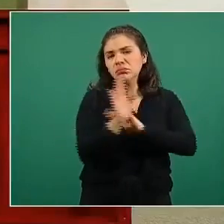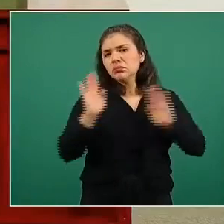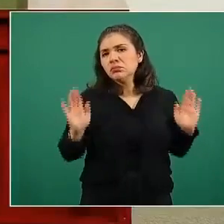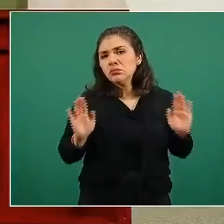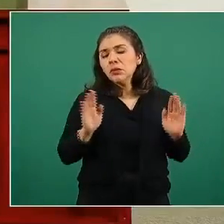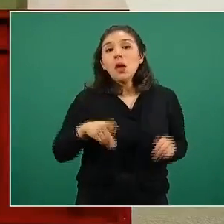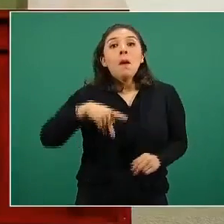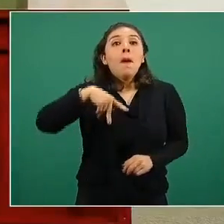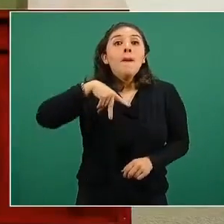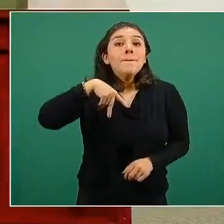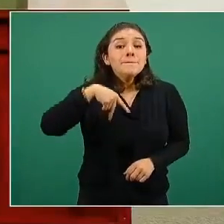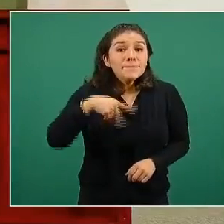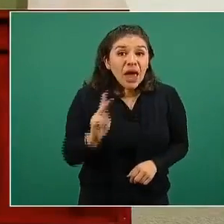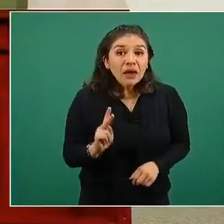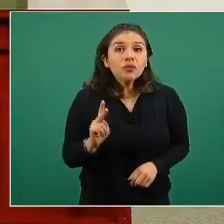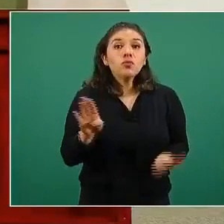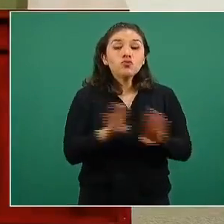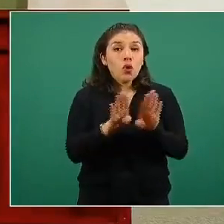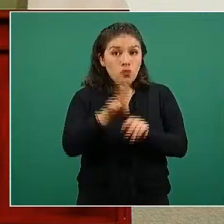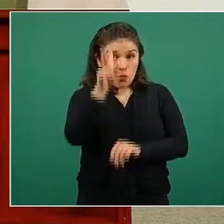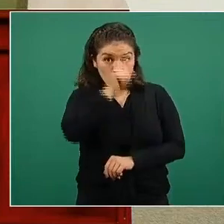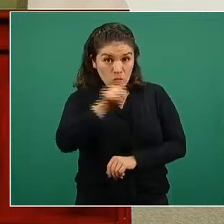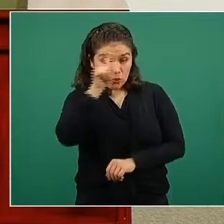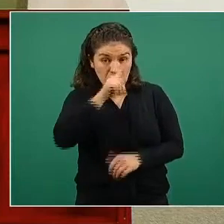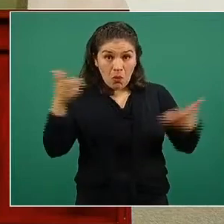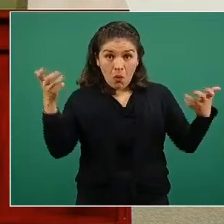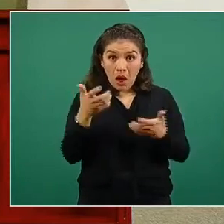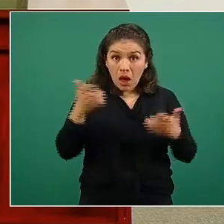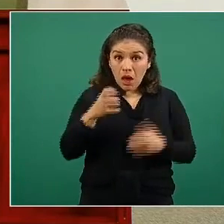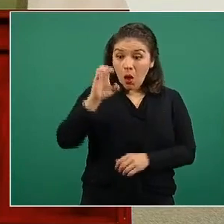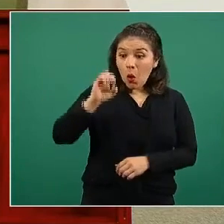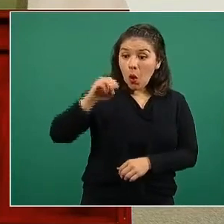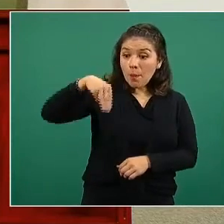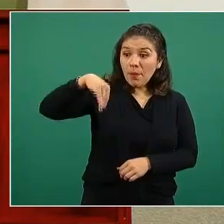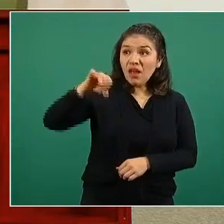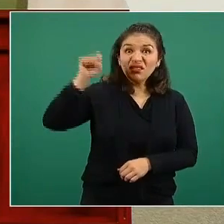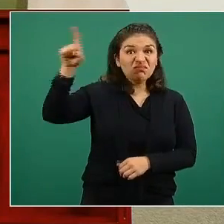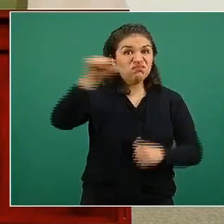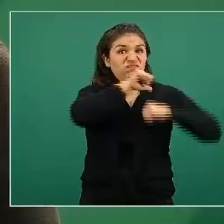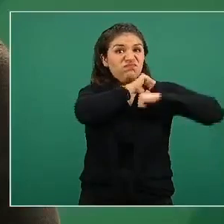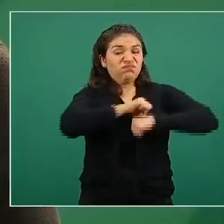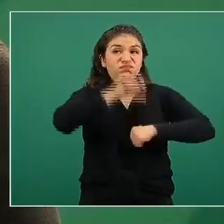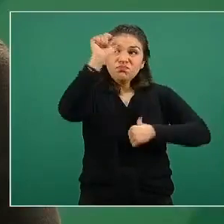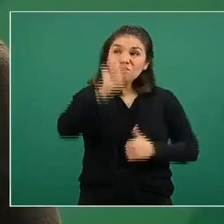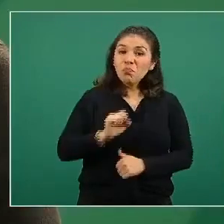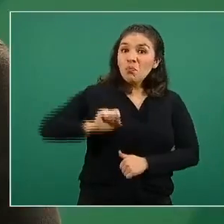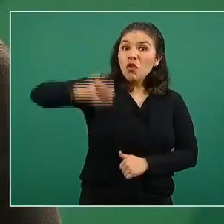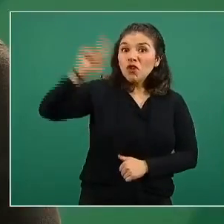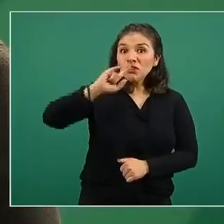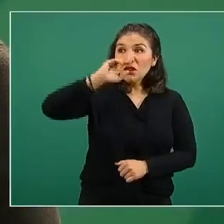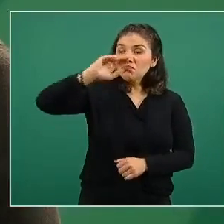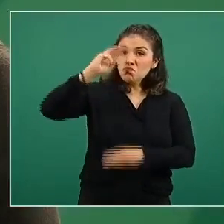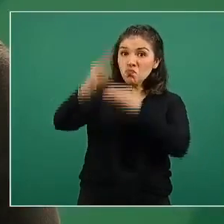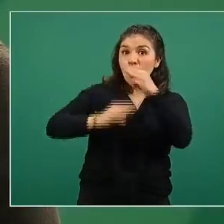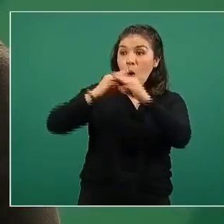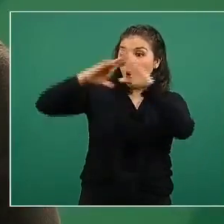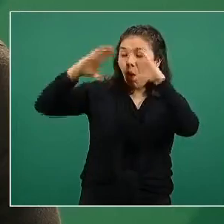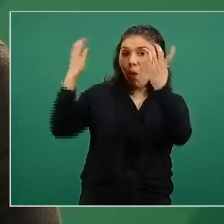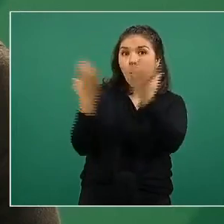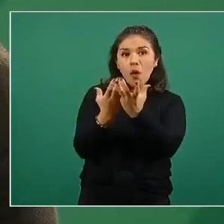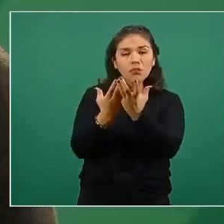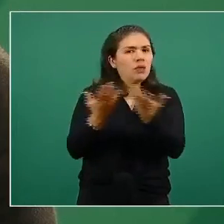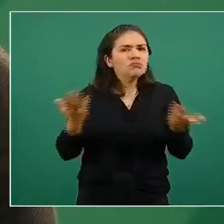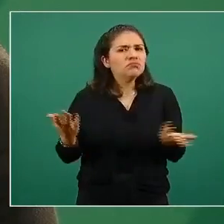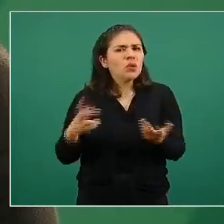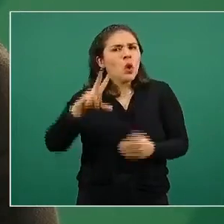pero para efectos de las recomendaciones que ha emitido la máxima autoridad sanitaria a nivel mundial,